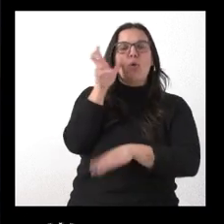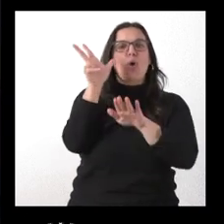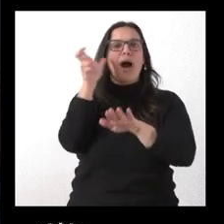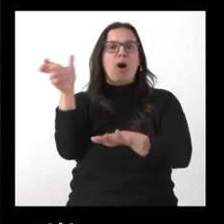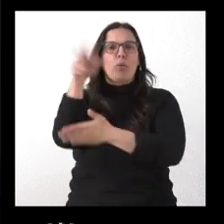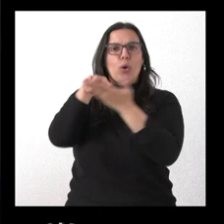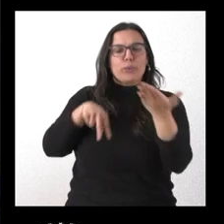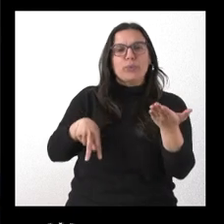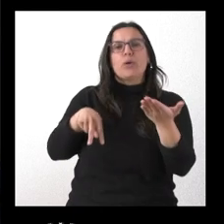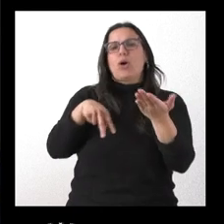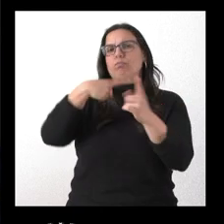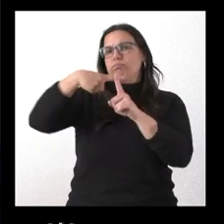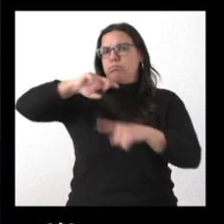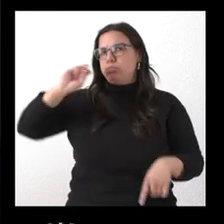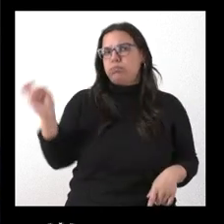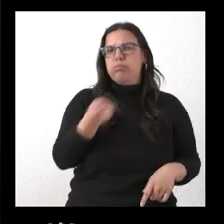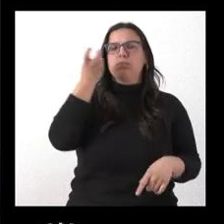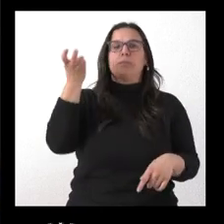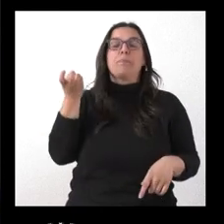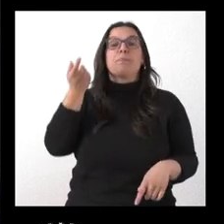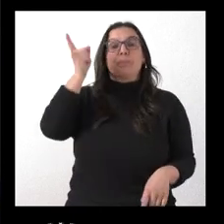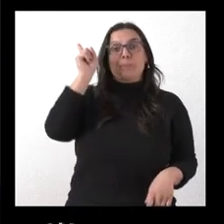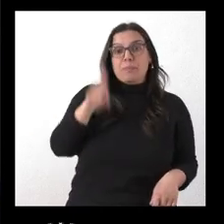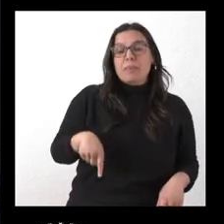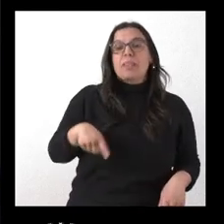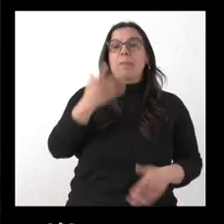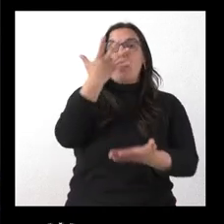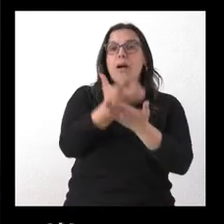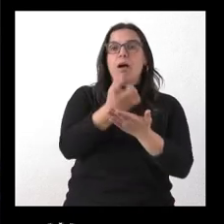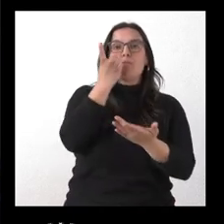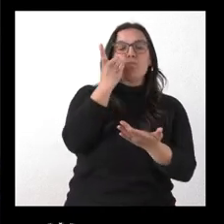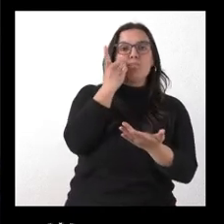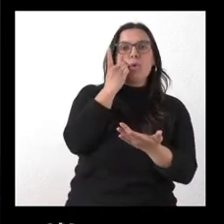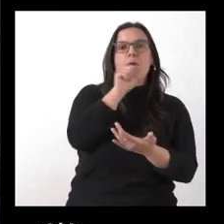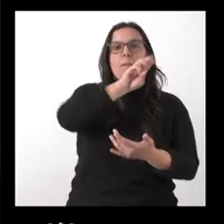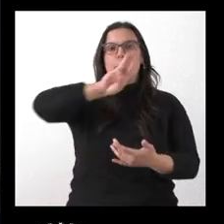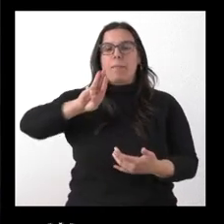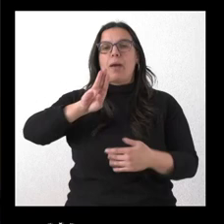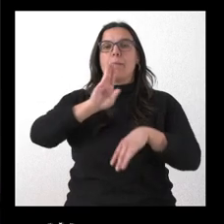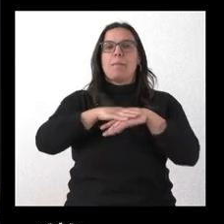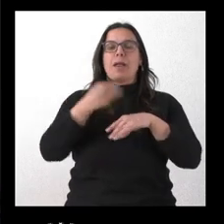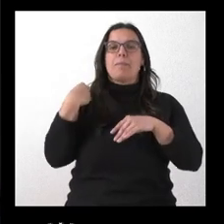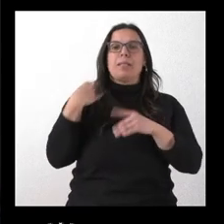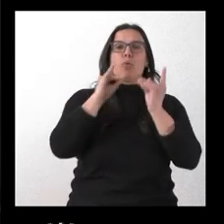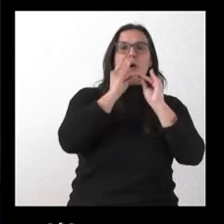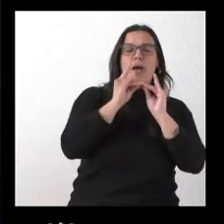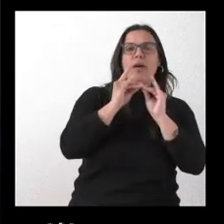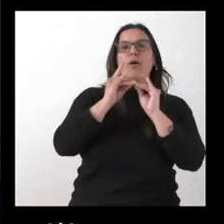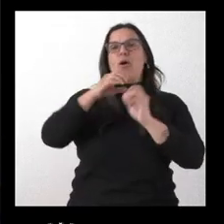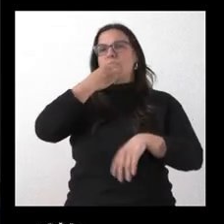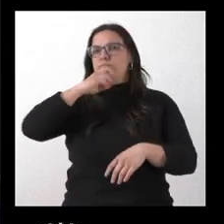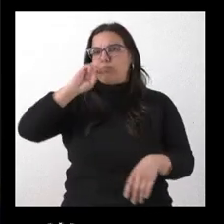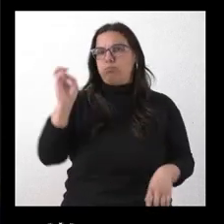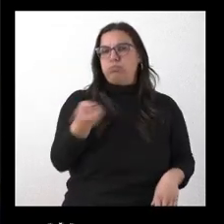positivos dispositivos Así mismo se dispondrá de aplicaciones móviles Apps tanto para iOS como Android y Windows la plataforma